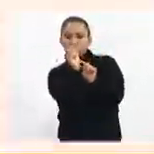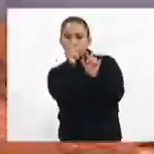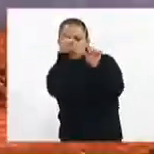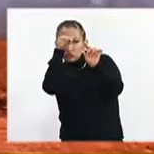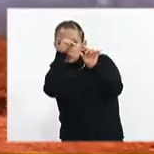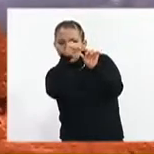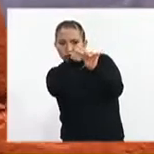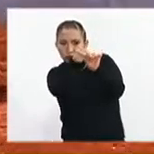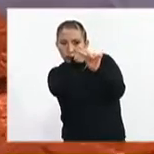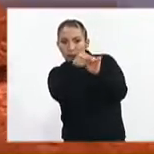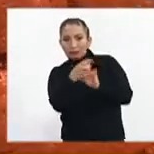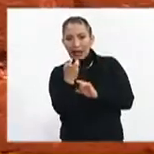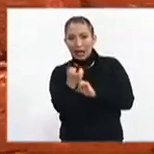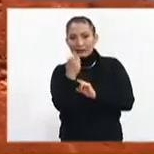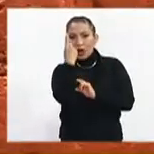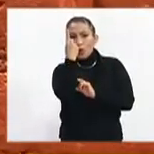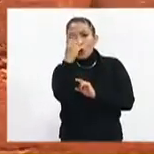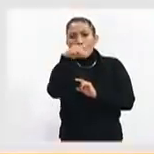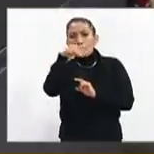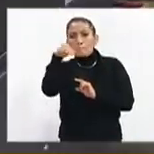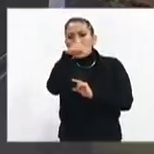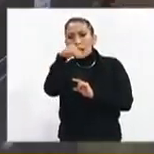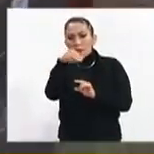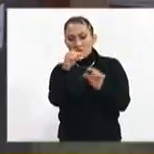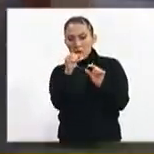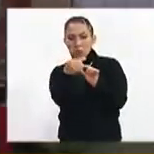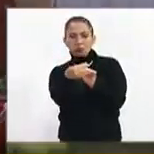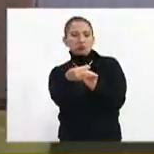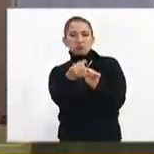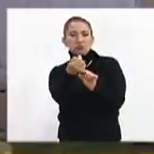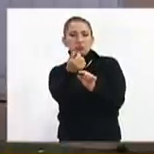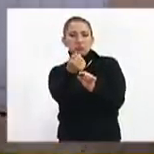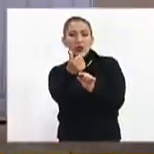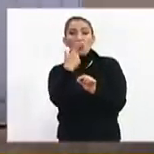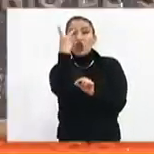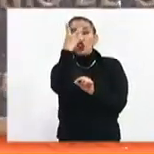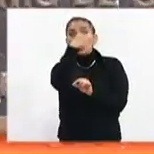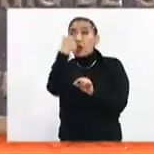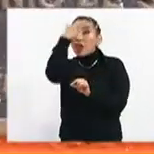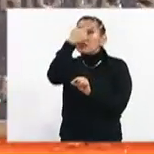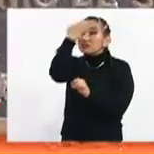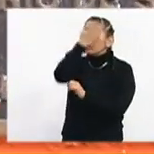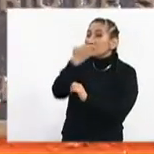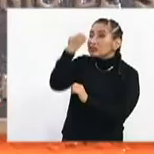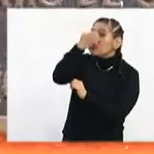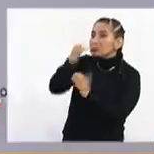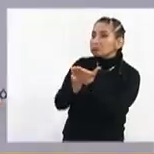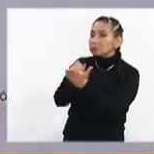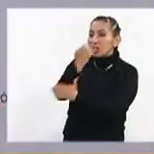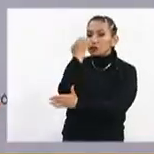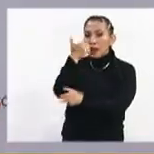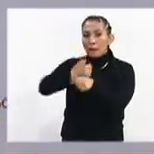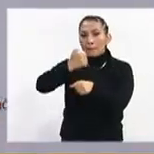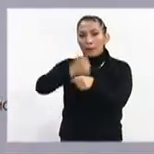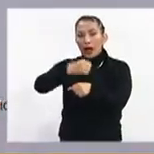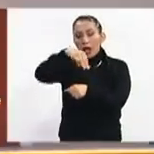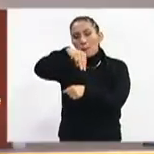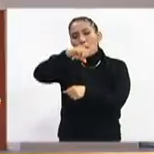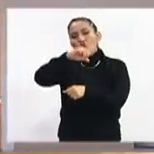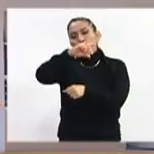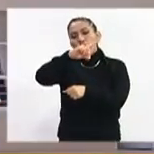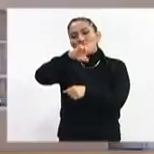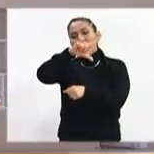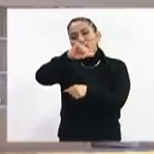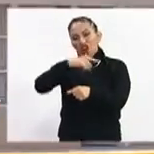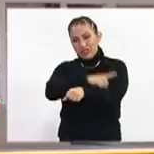profundidad. Esta tiene menos de 1 milímetro. Tras ser revisada por más de 2 horas, se determinó que la escuela primaria Modelo,